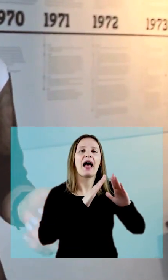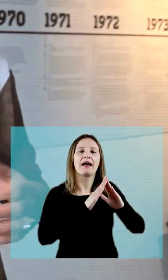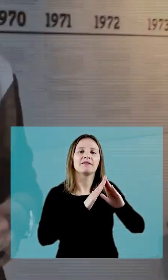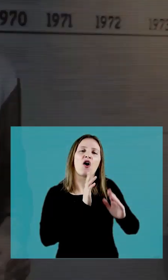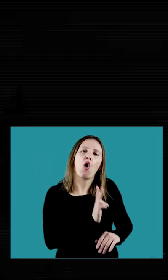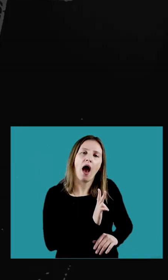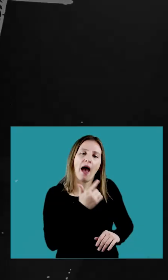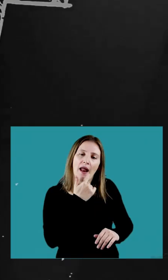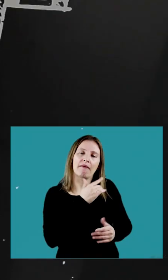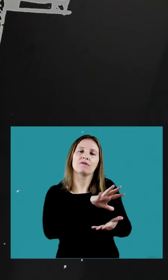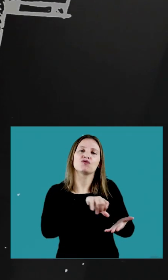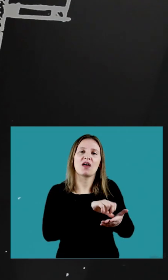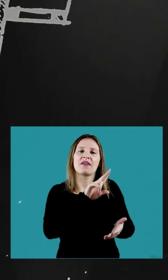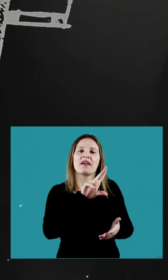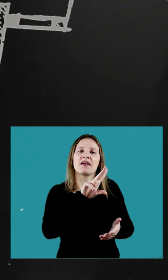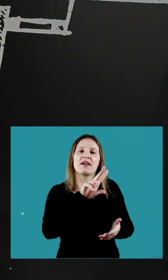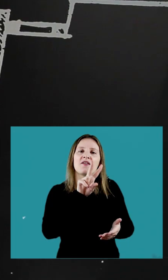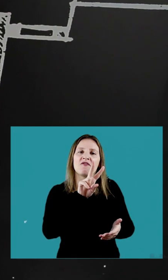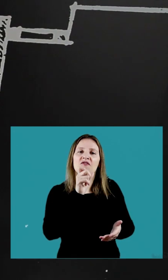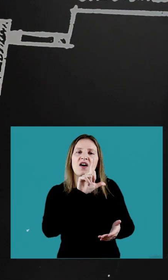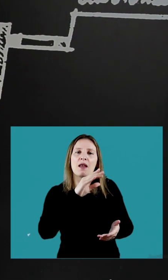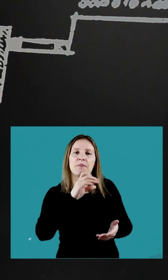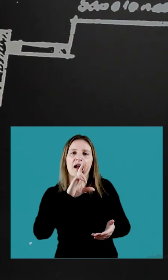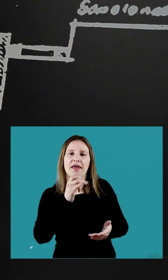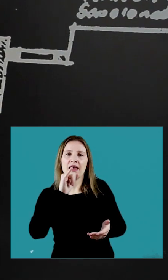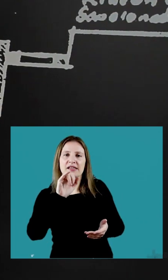en la ciudad de Valparaíso.